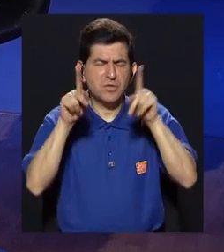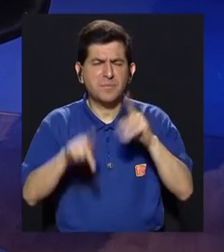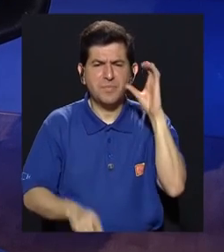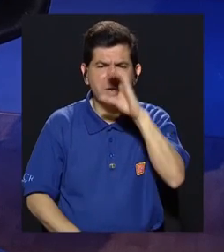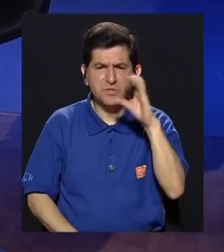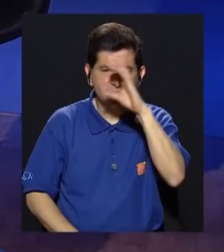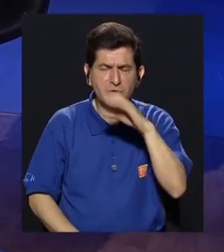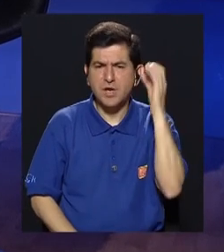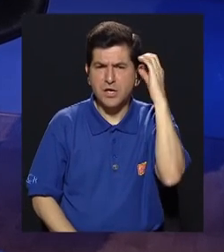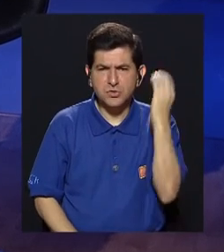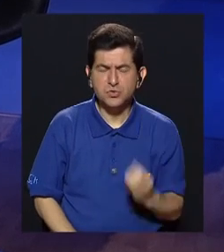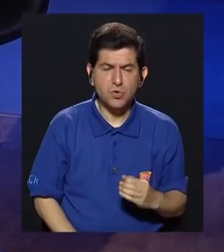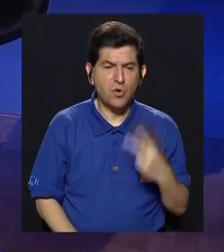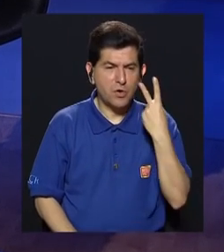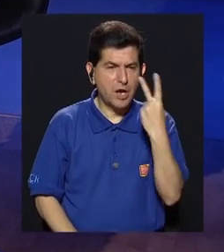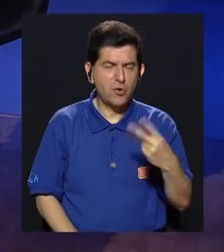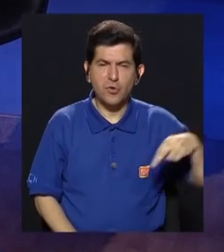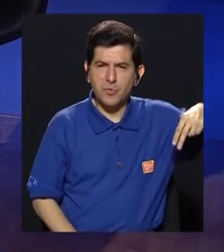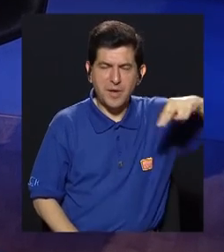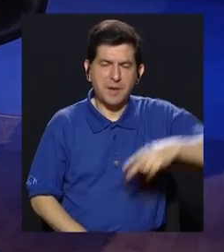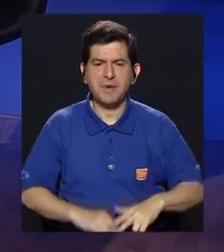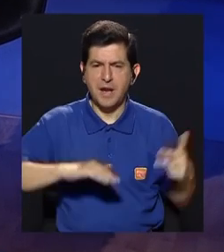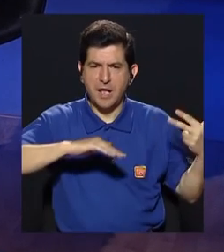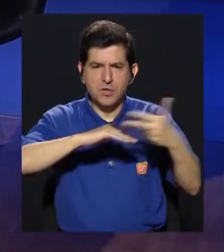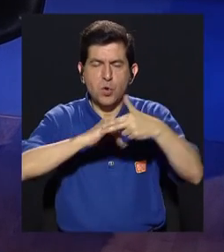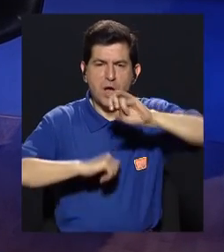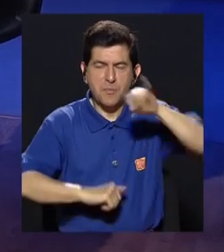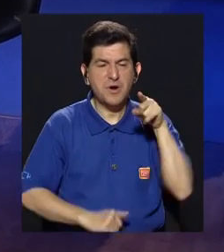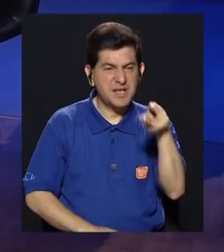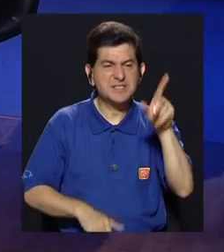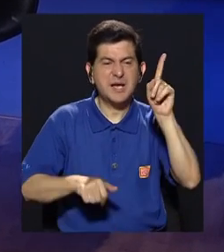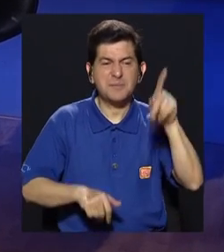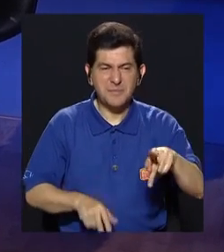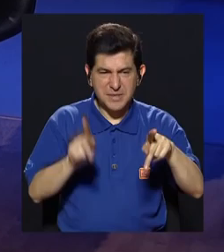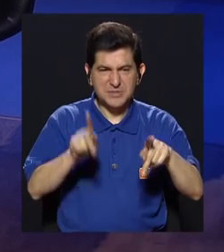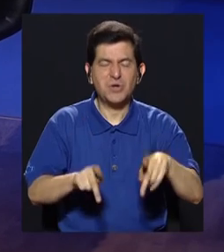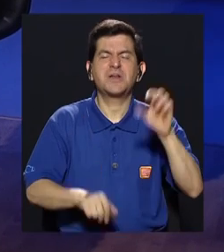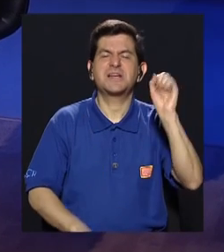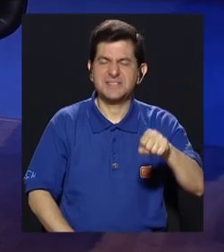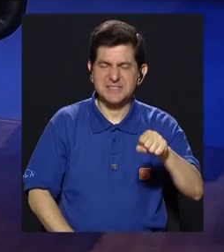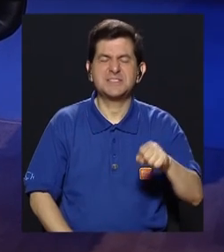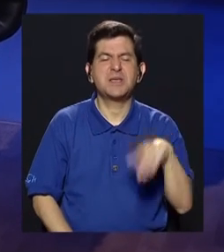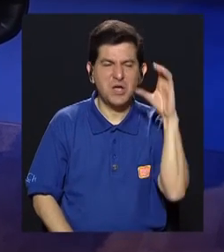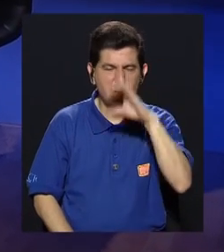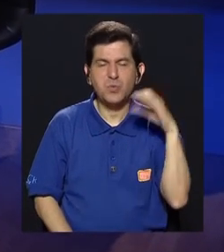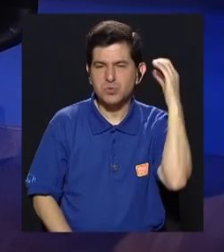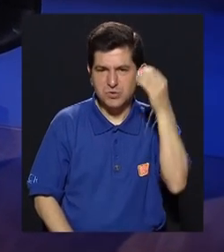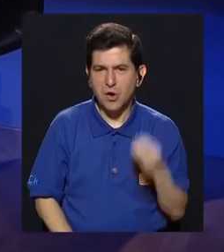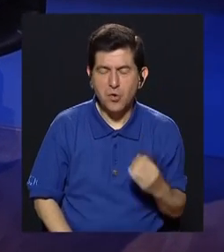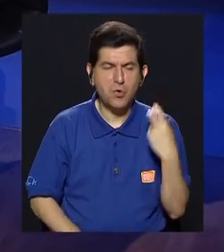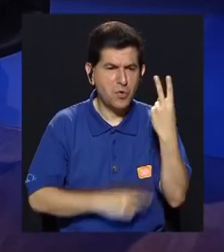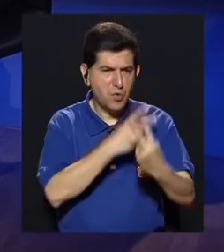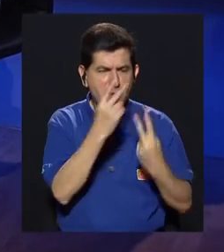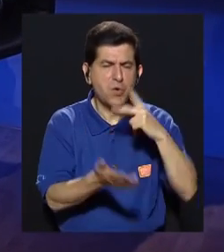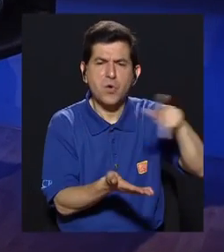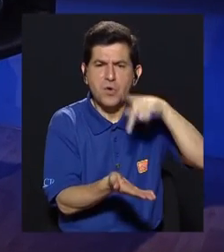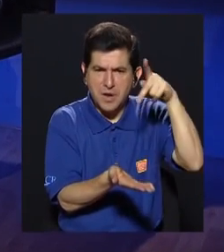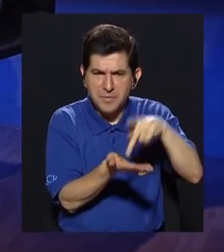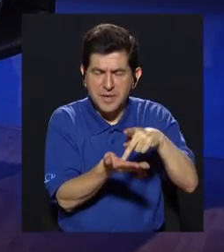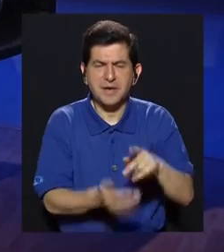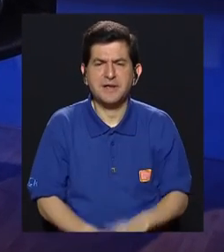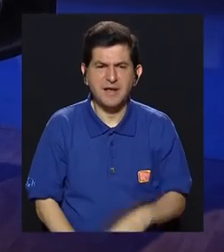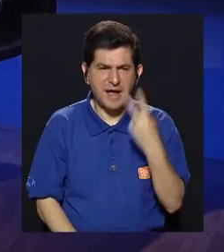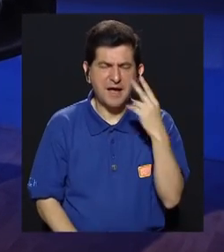vivía en la península de boza mientras trabajaba ahí empecé a escuchar sobre esta verdad este mito esta leyenda de los obreros uno los ve un poco